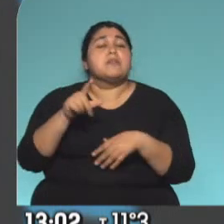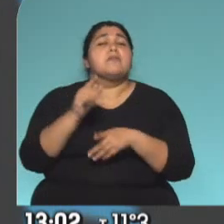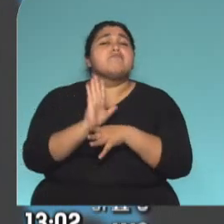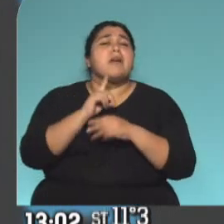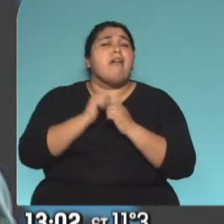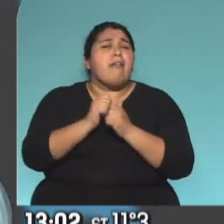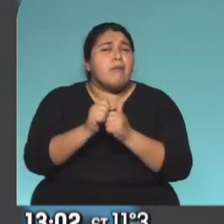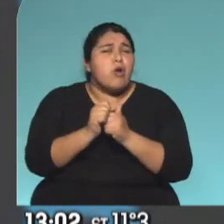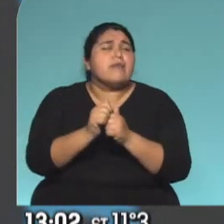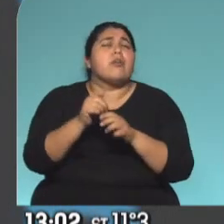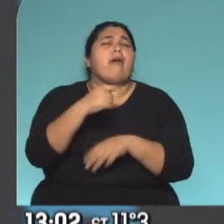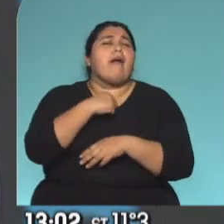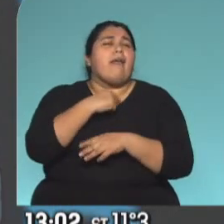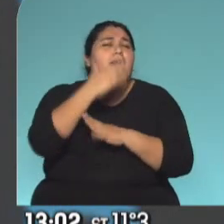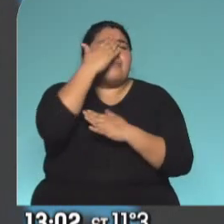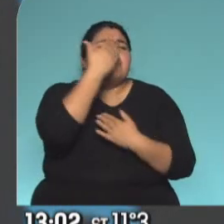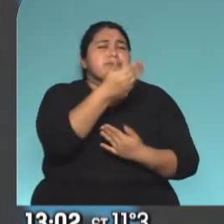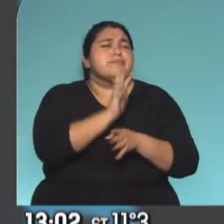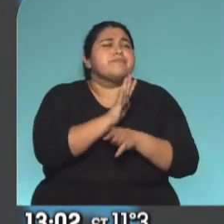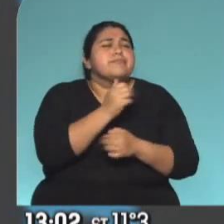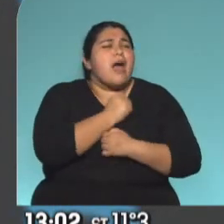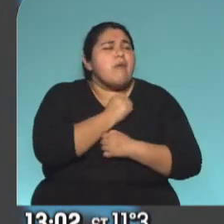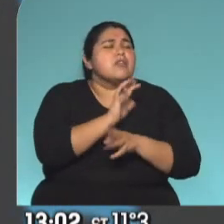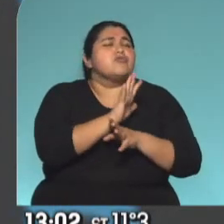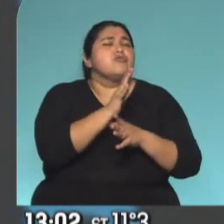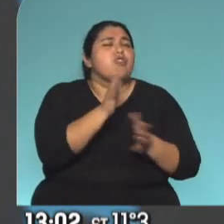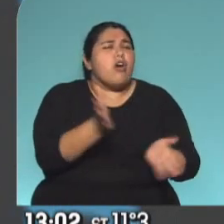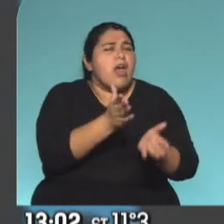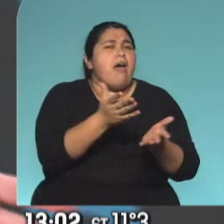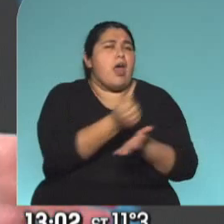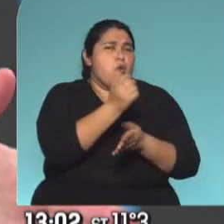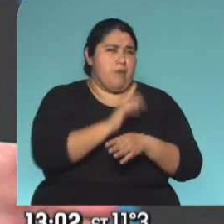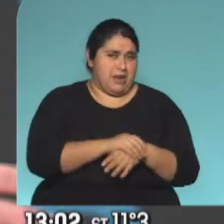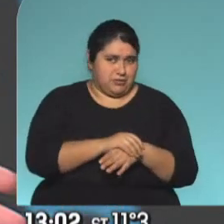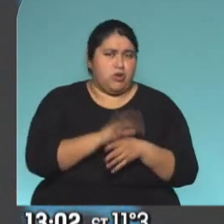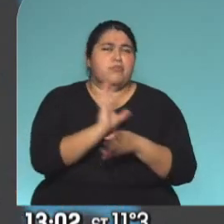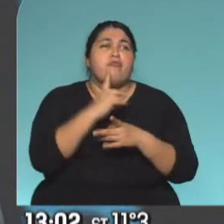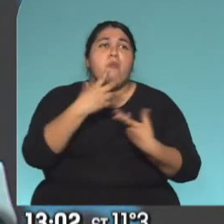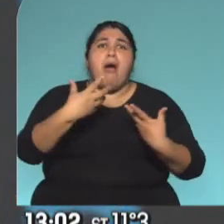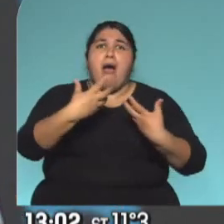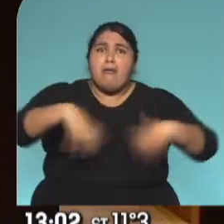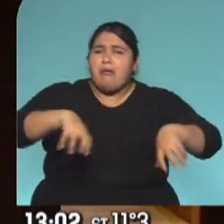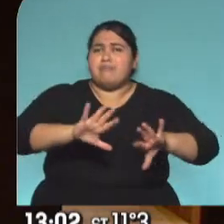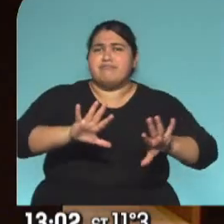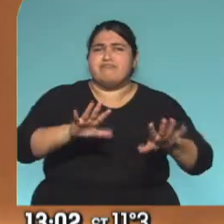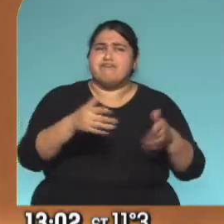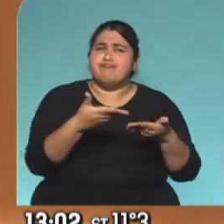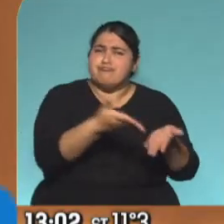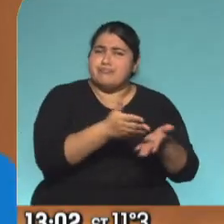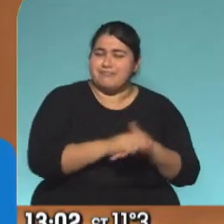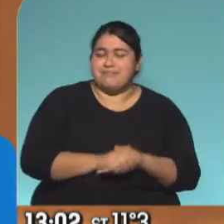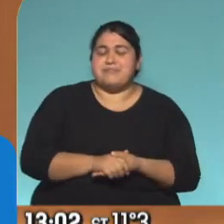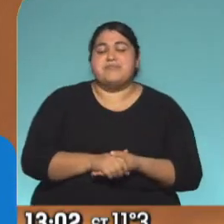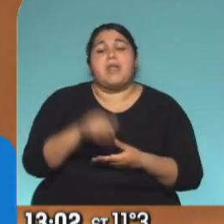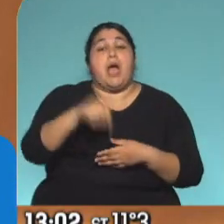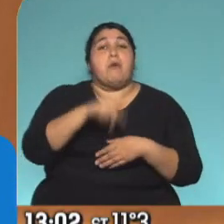de mandarle una pronta recuperación y un mensaje político antigrieta, podríamos decir. Efectivamente. Vamos a ver ahora si les parece